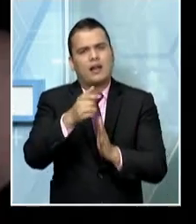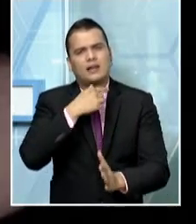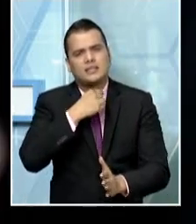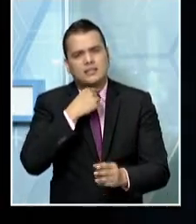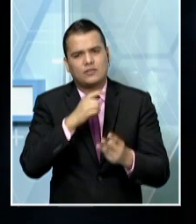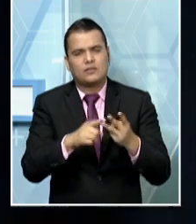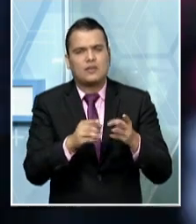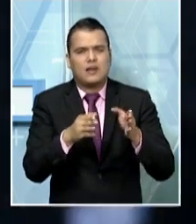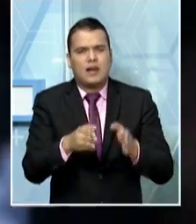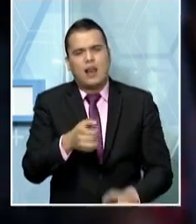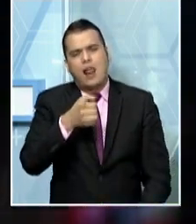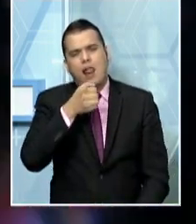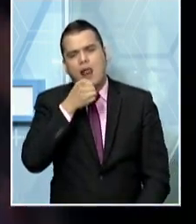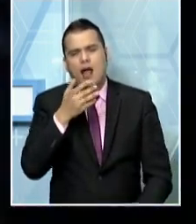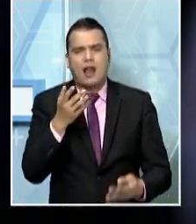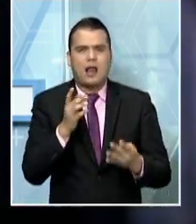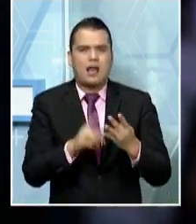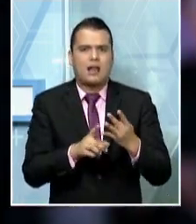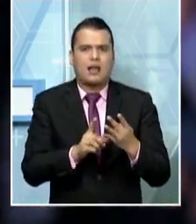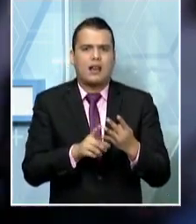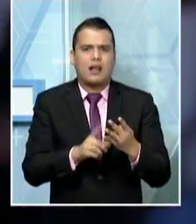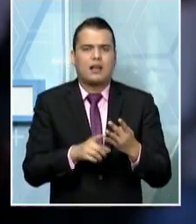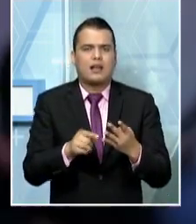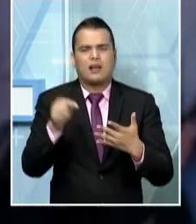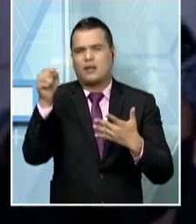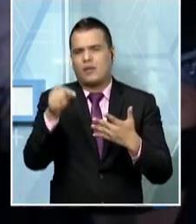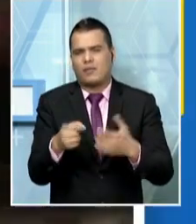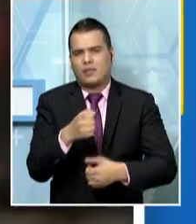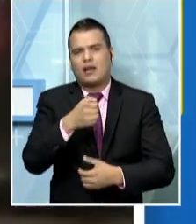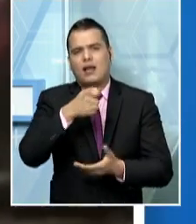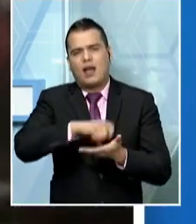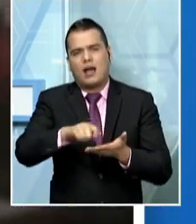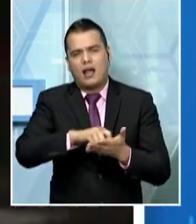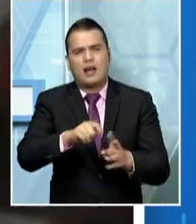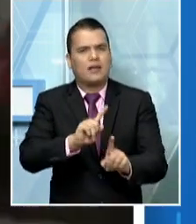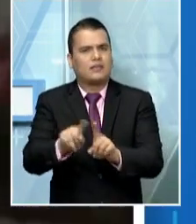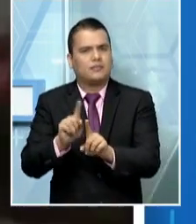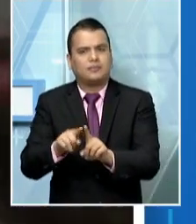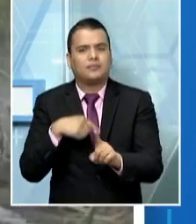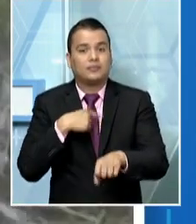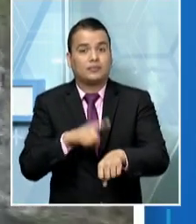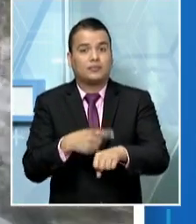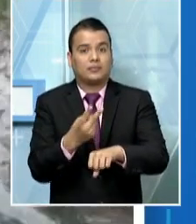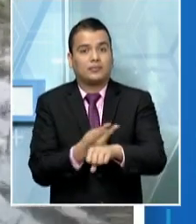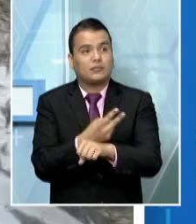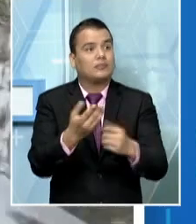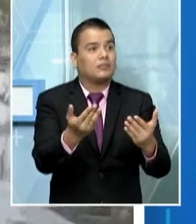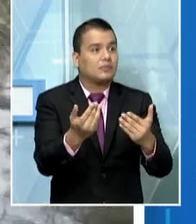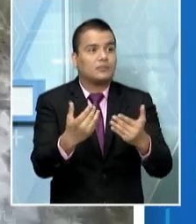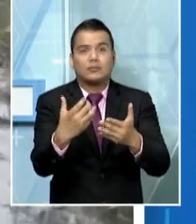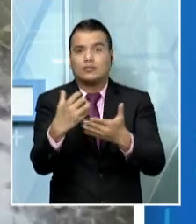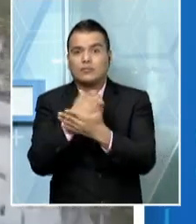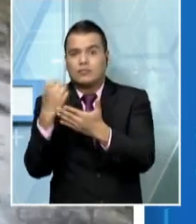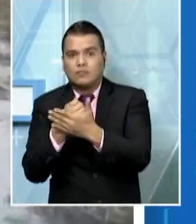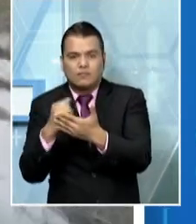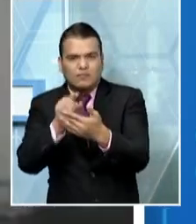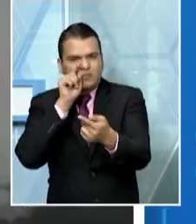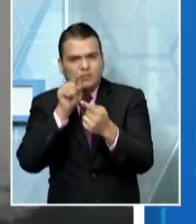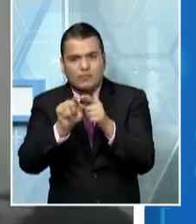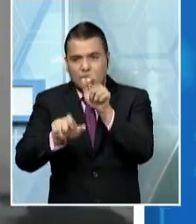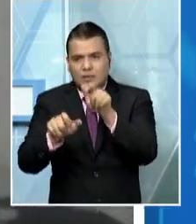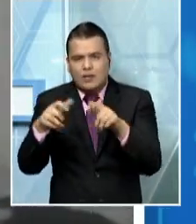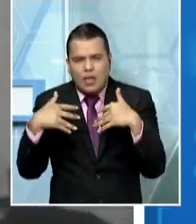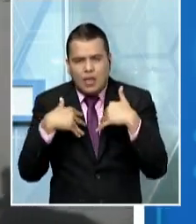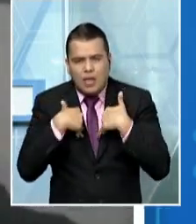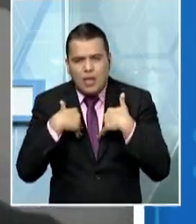periodistas y presentadores, se unirán durante 12 horas continuas buscando recaudar fondos para los damnificados por la ola invernal en